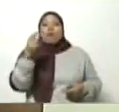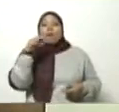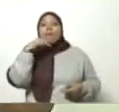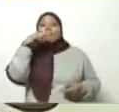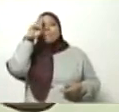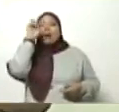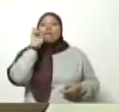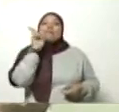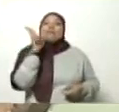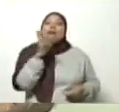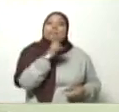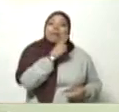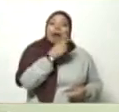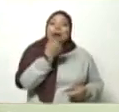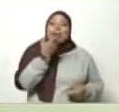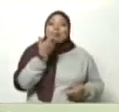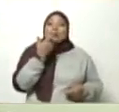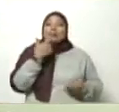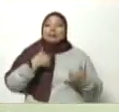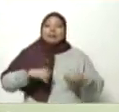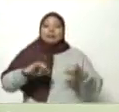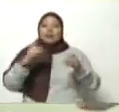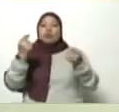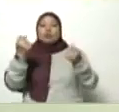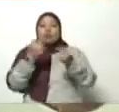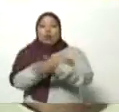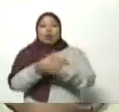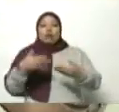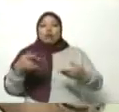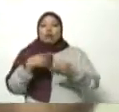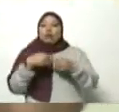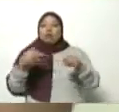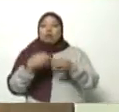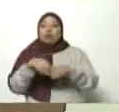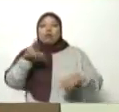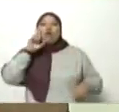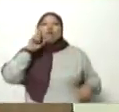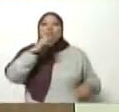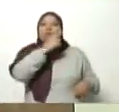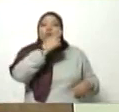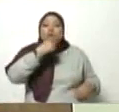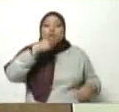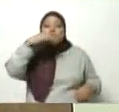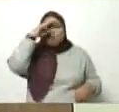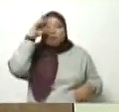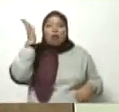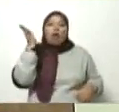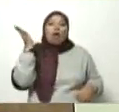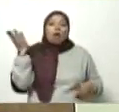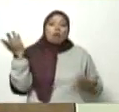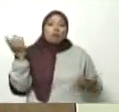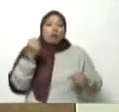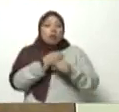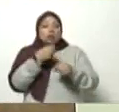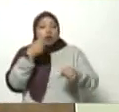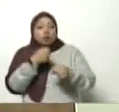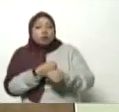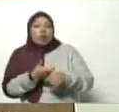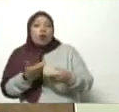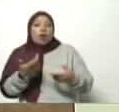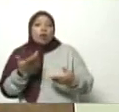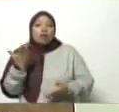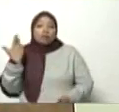Él lo dijo varias veces, lo ha dicho. ¿De dónde saca usted la plata? Mi papá y mi mamá me dan. La señora tiene que trabajar.